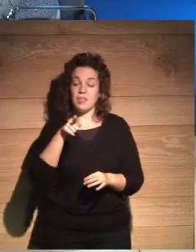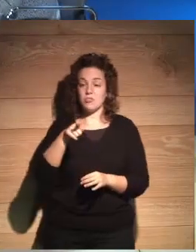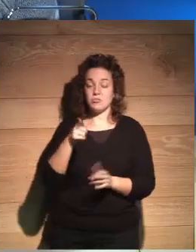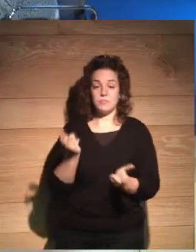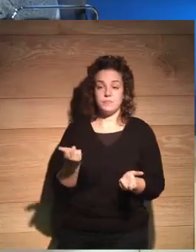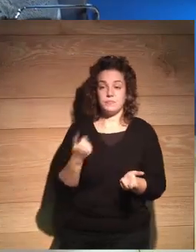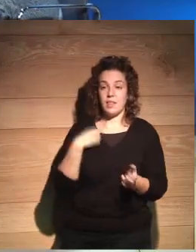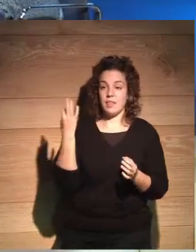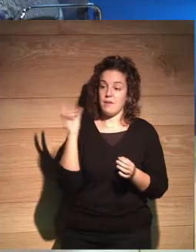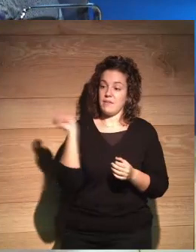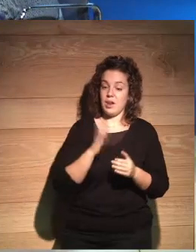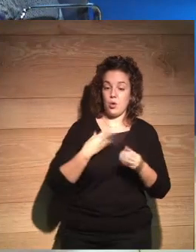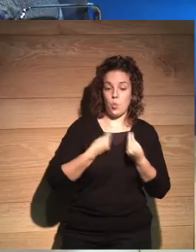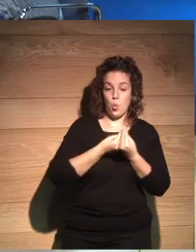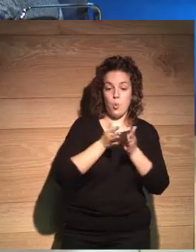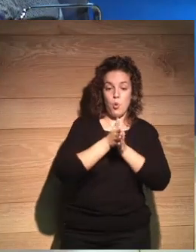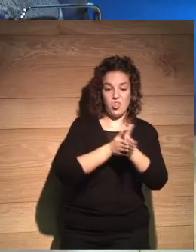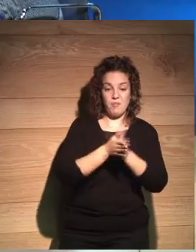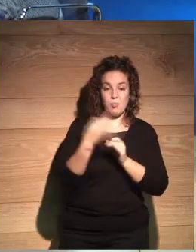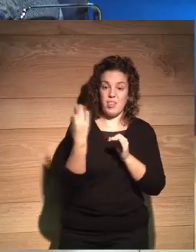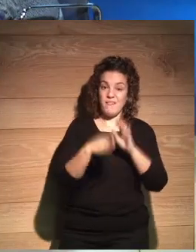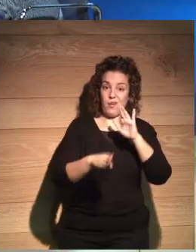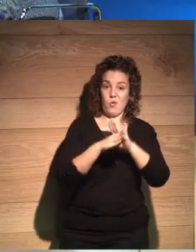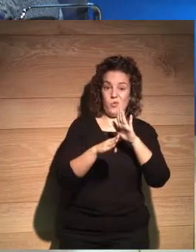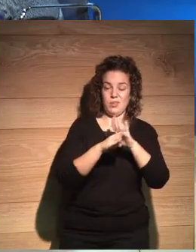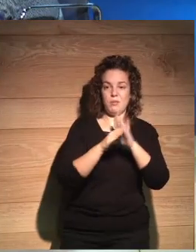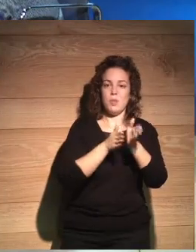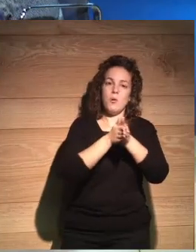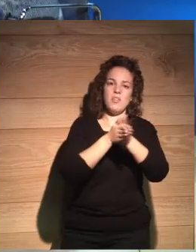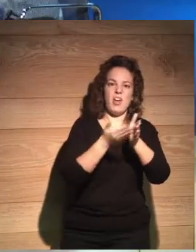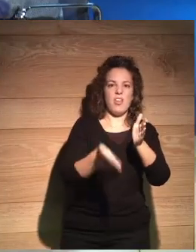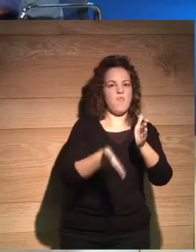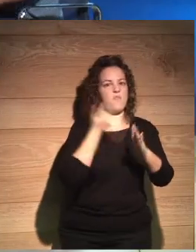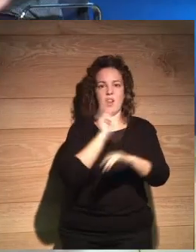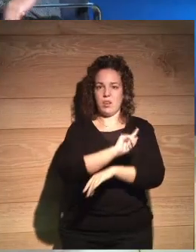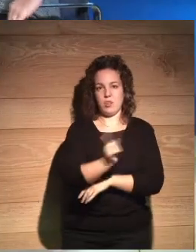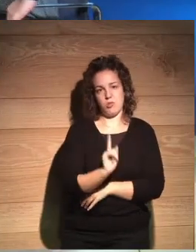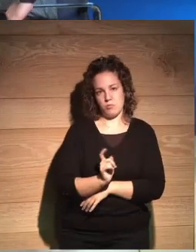venir con su motivación y tal, pero tienes que mantenerse. Lo que tú no puedes hacer es desmotivarlos, ¿vale?